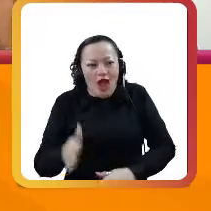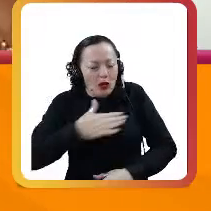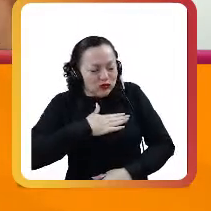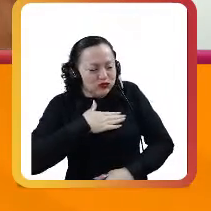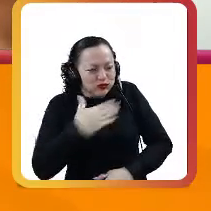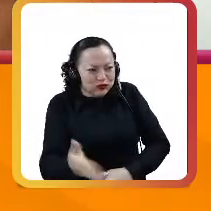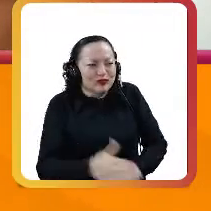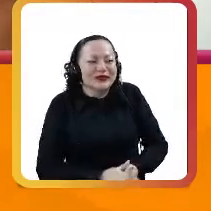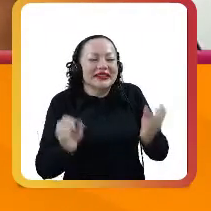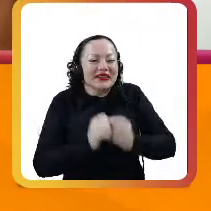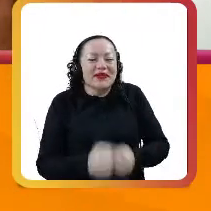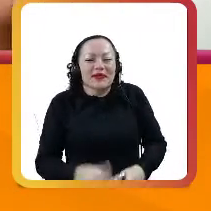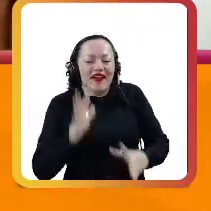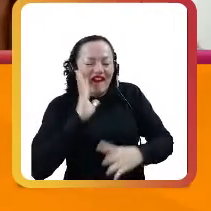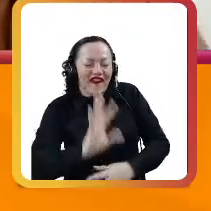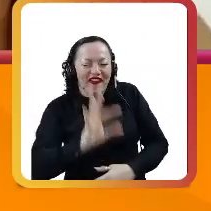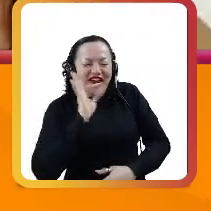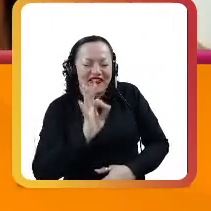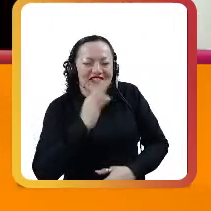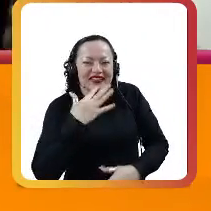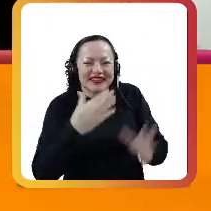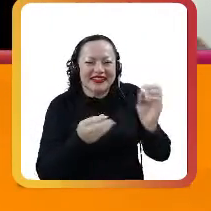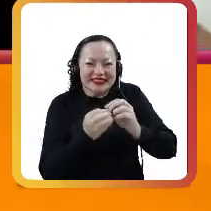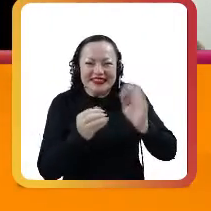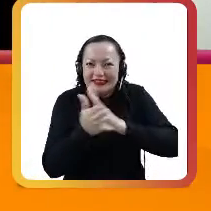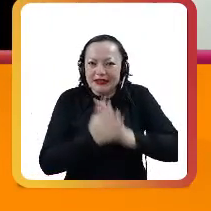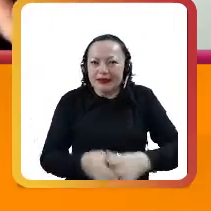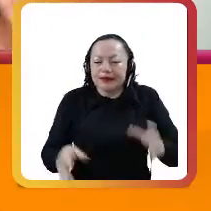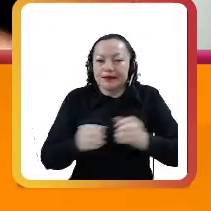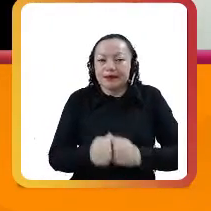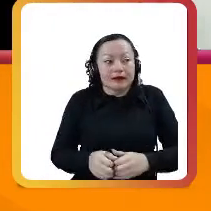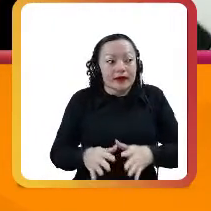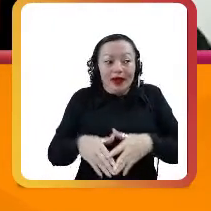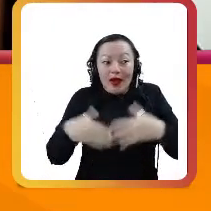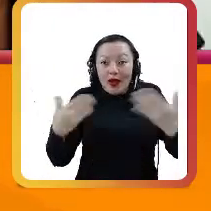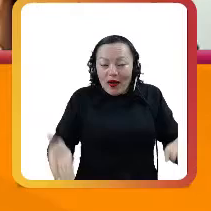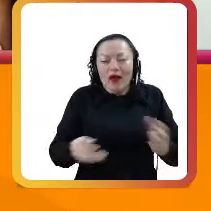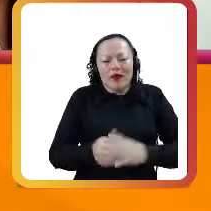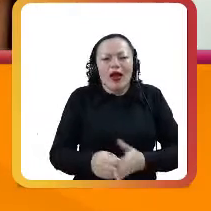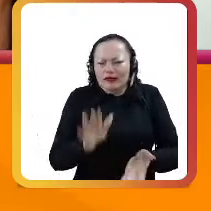no, excelente. Vamos a darle